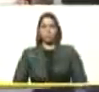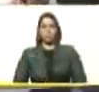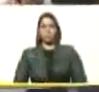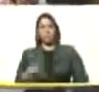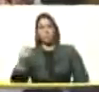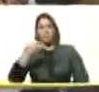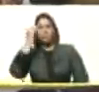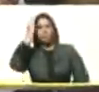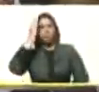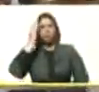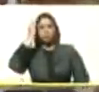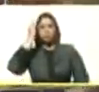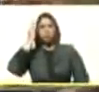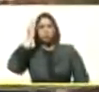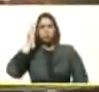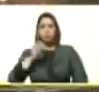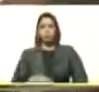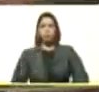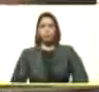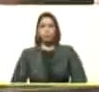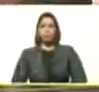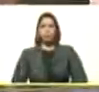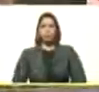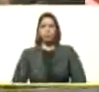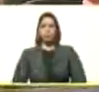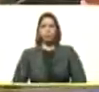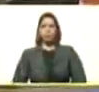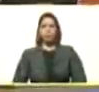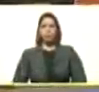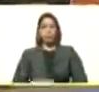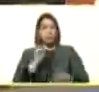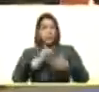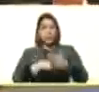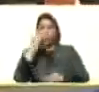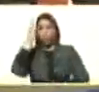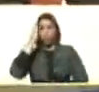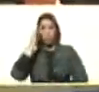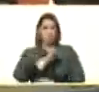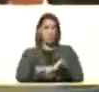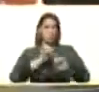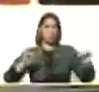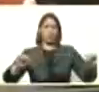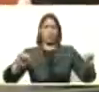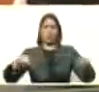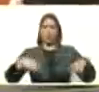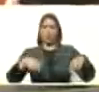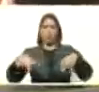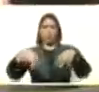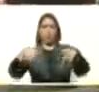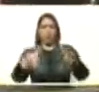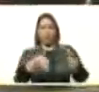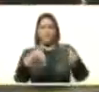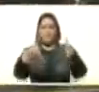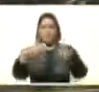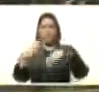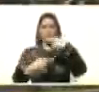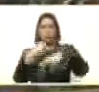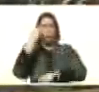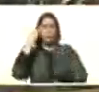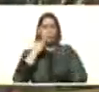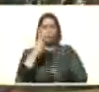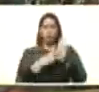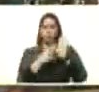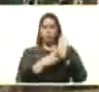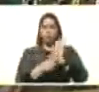Más conciencia. Sin conciencia es imposible andar el camino de una revolución